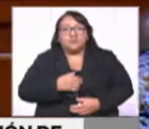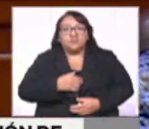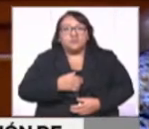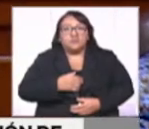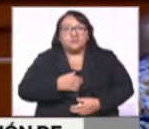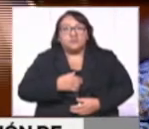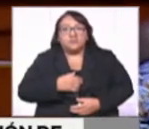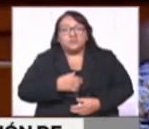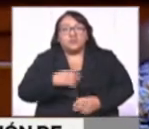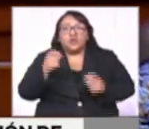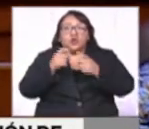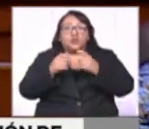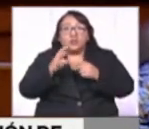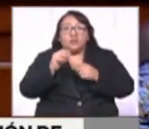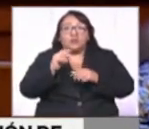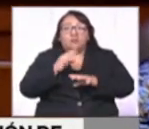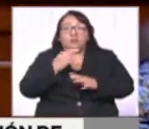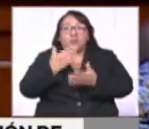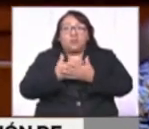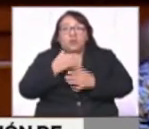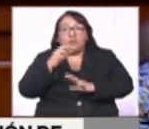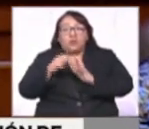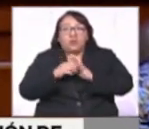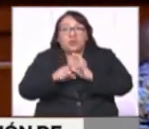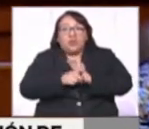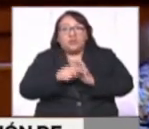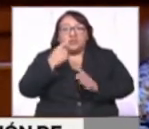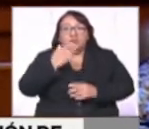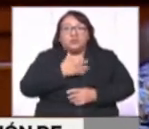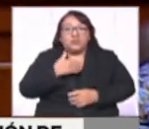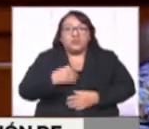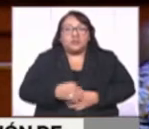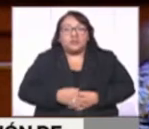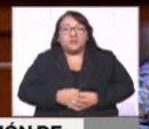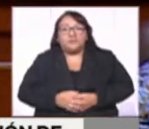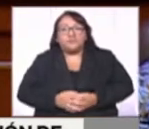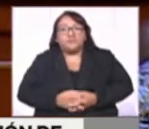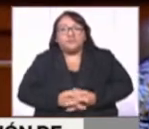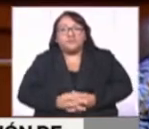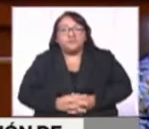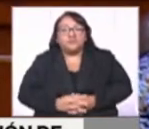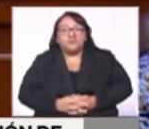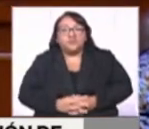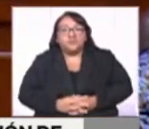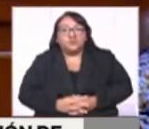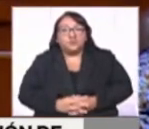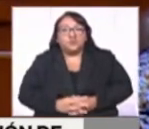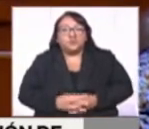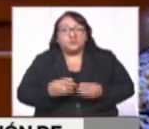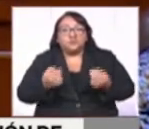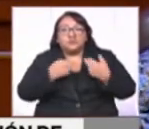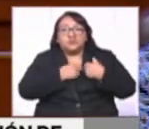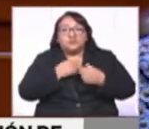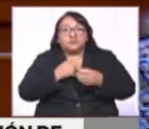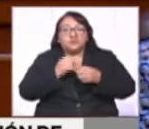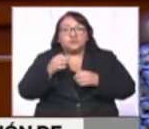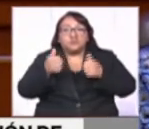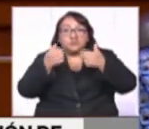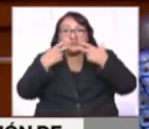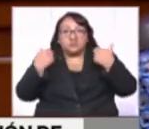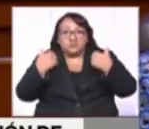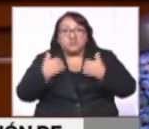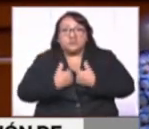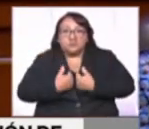el proyecto de ley. Señor presidente, como representante de la región